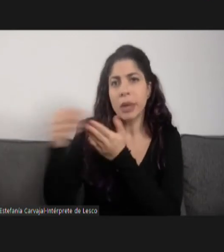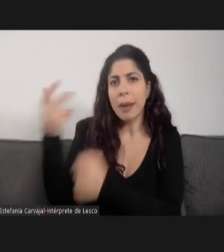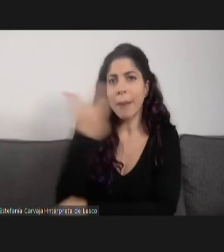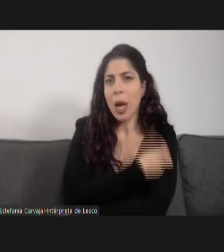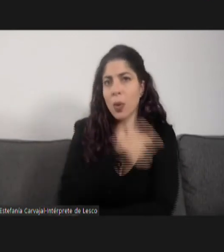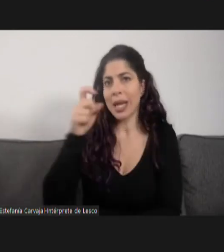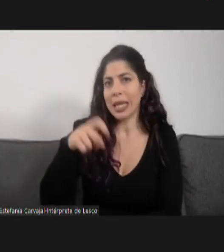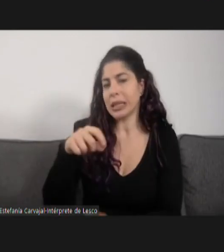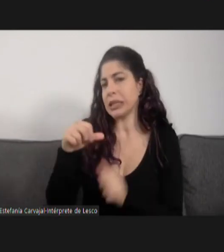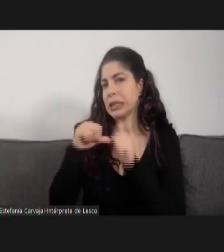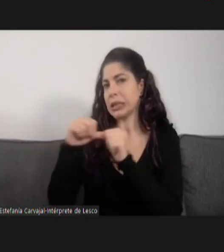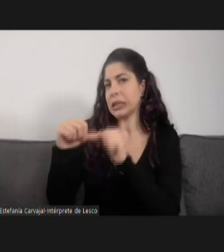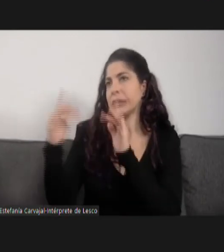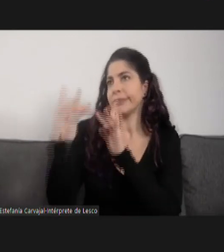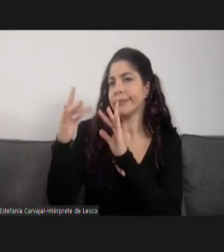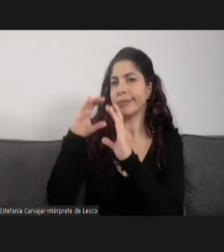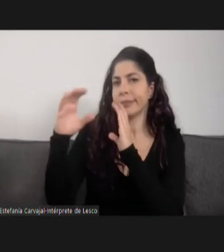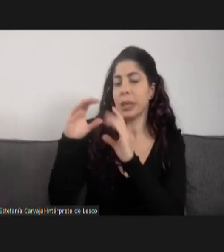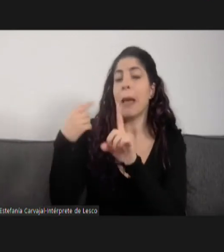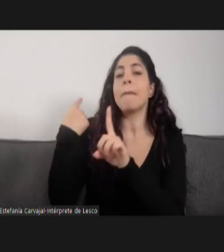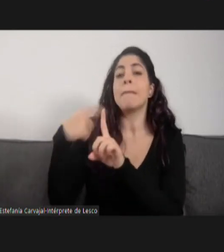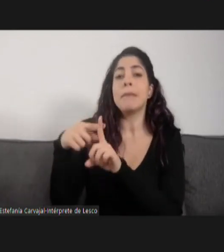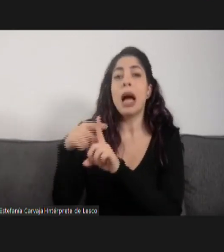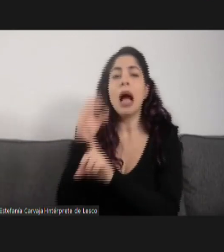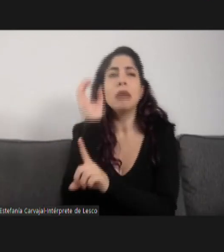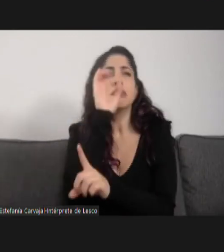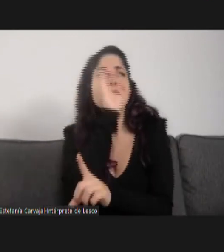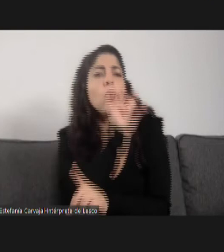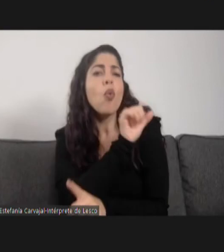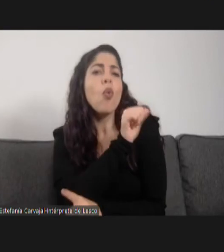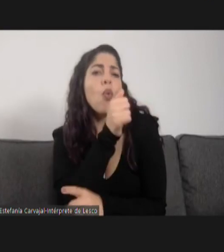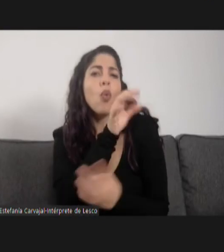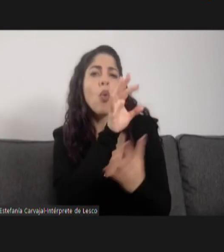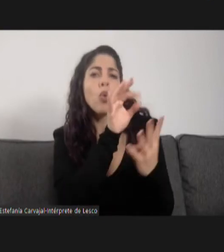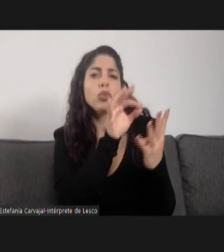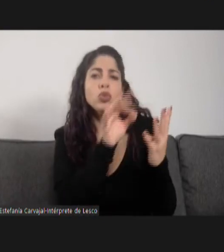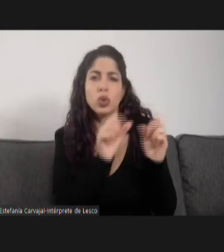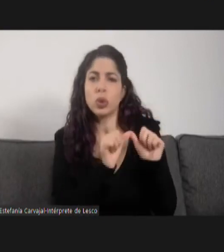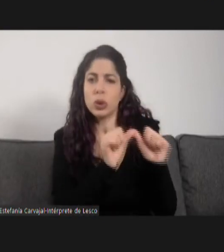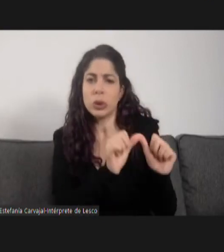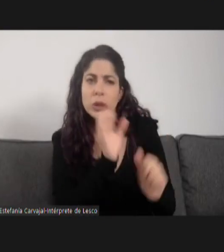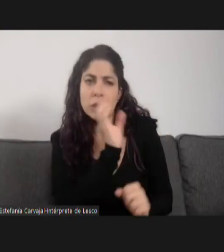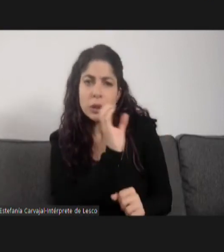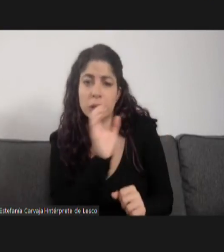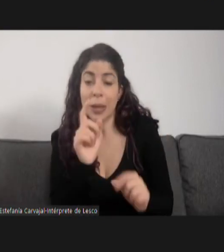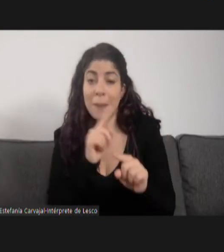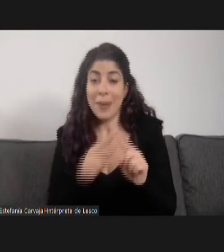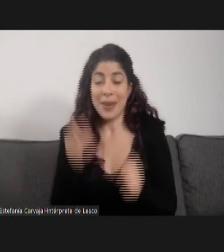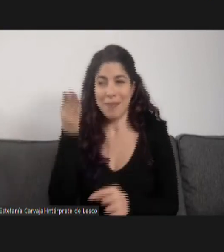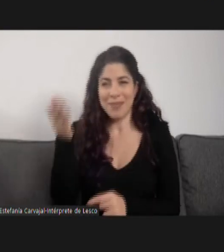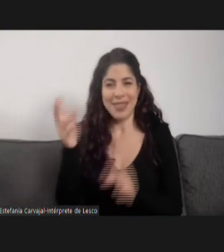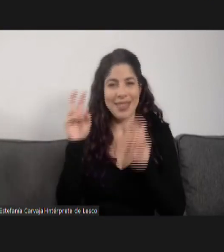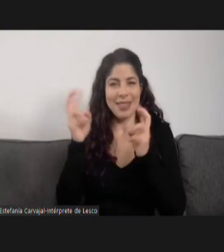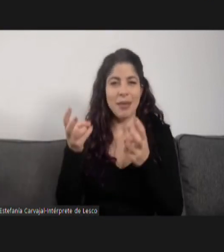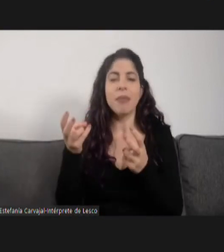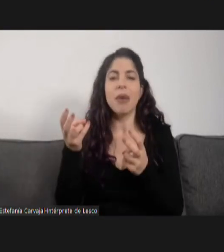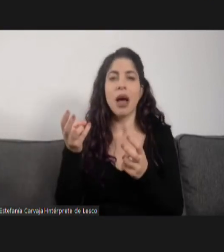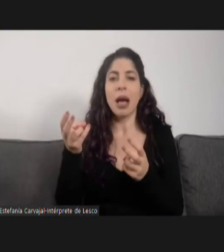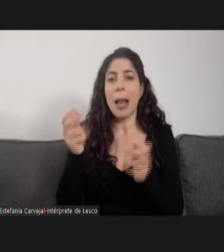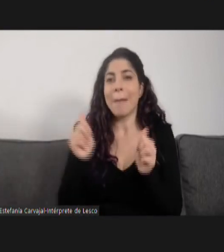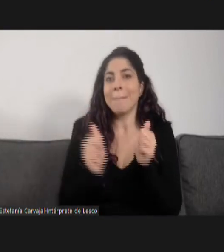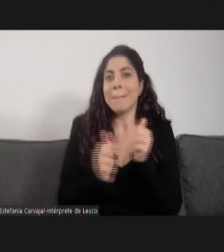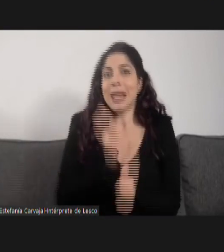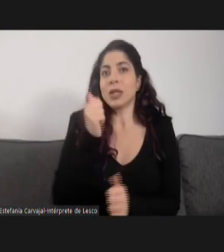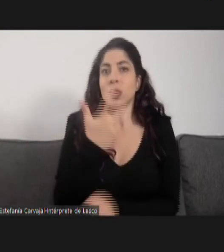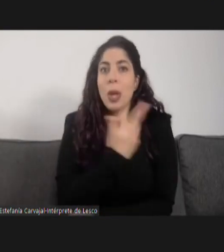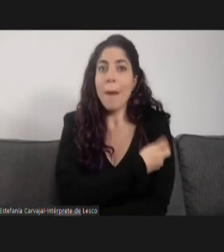seguimos en esas conversaciones, al igual de explorando otras posibilidades también. Pero en este caso, sobre todo contando que la mayoría de la vacuna